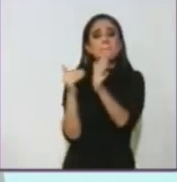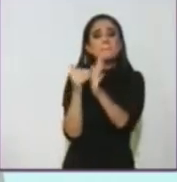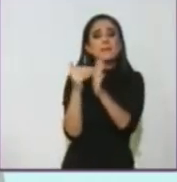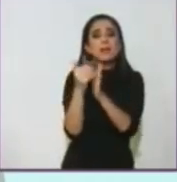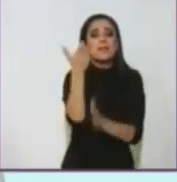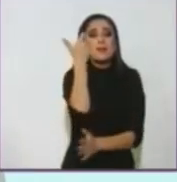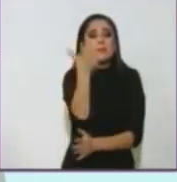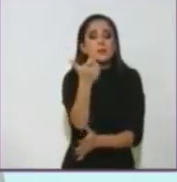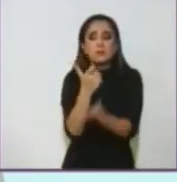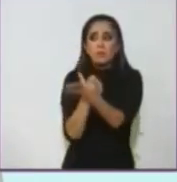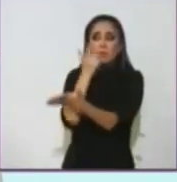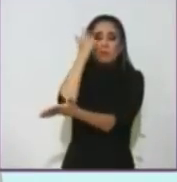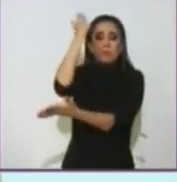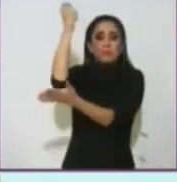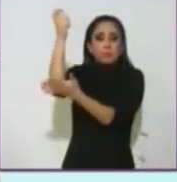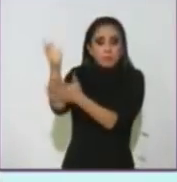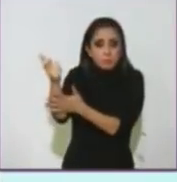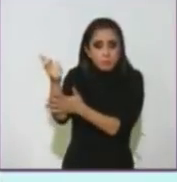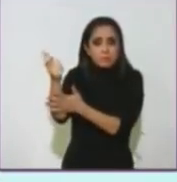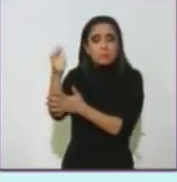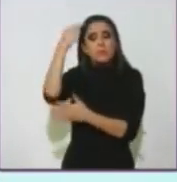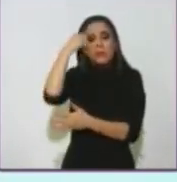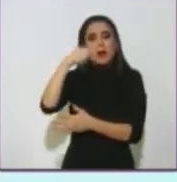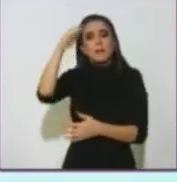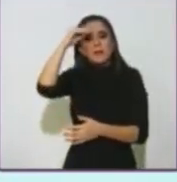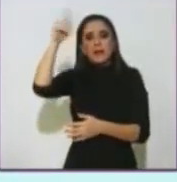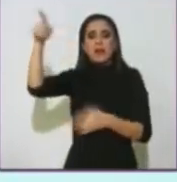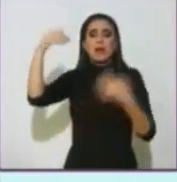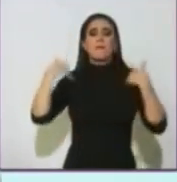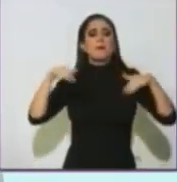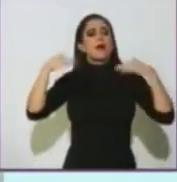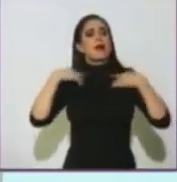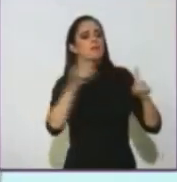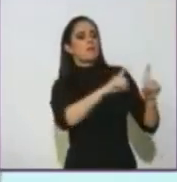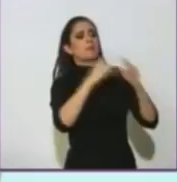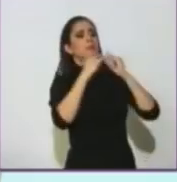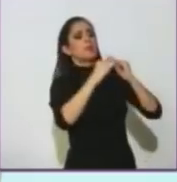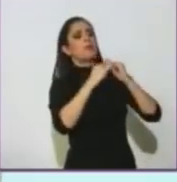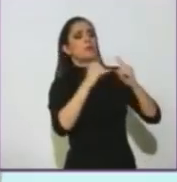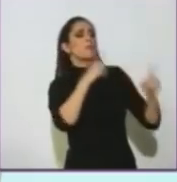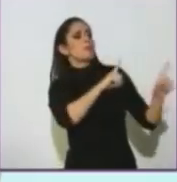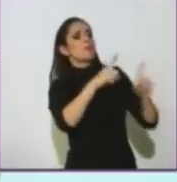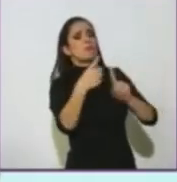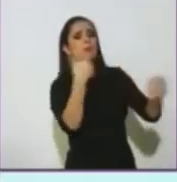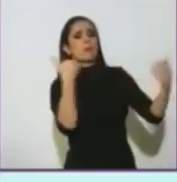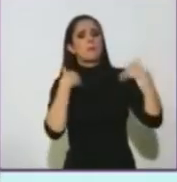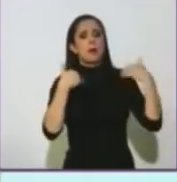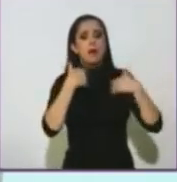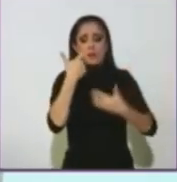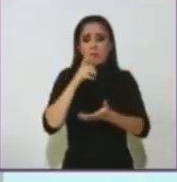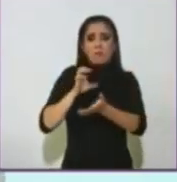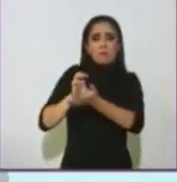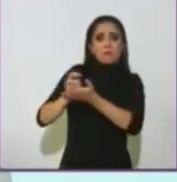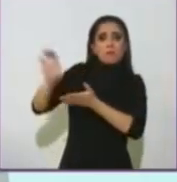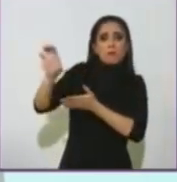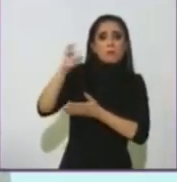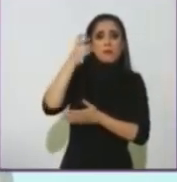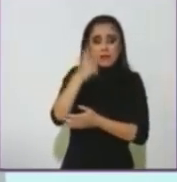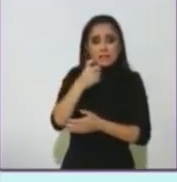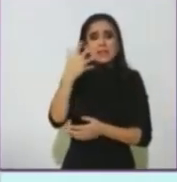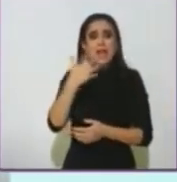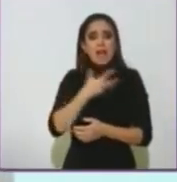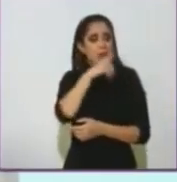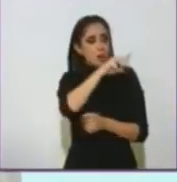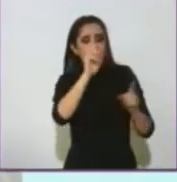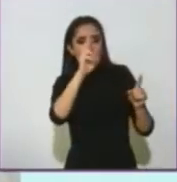únicamente para que se viniera a pasear aquí por tepito creo que tanto perdés con un morena son opositores de su